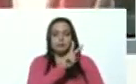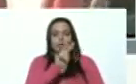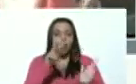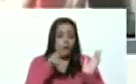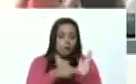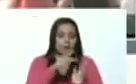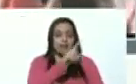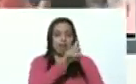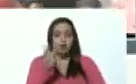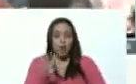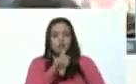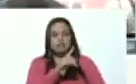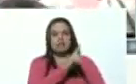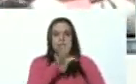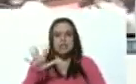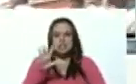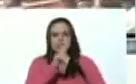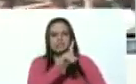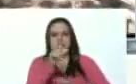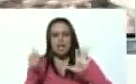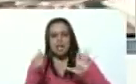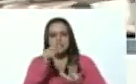16, 17, 18.